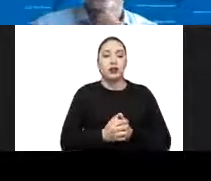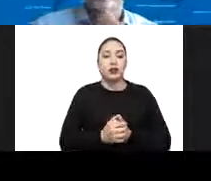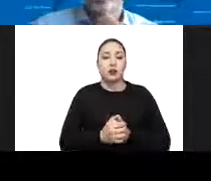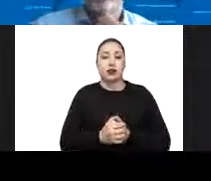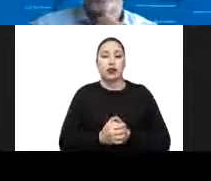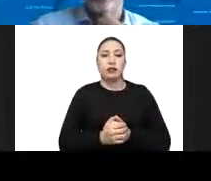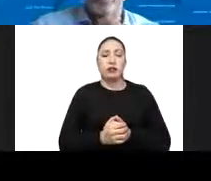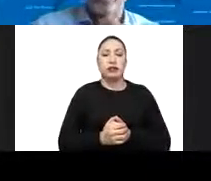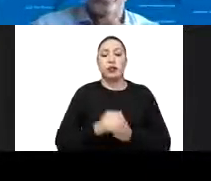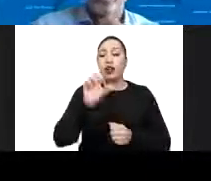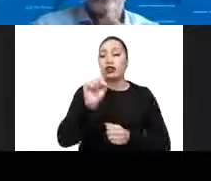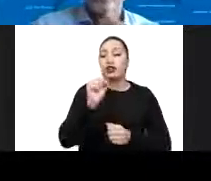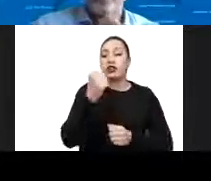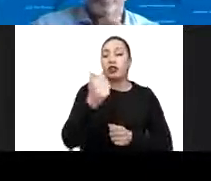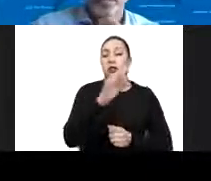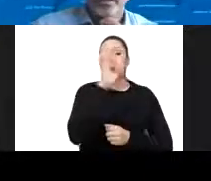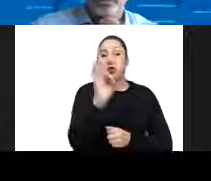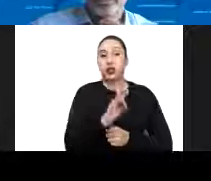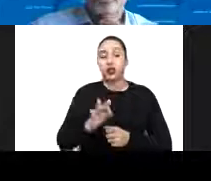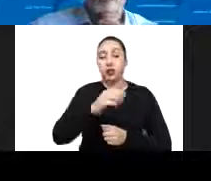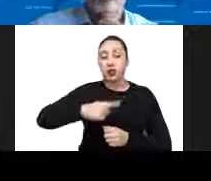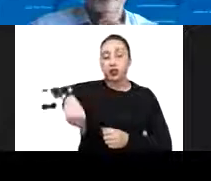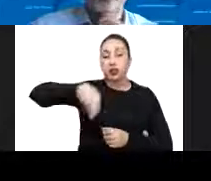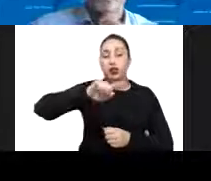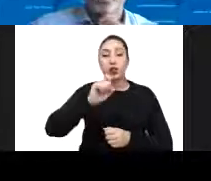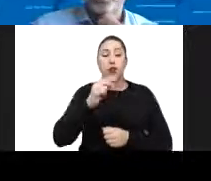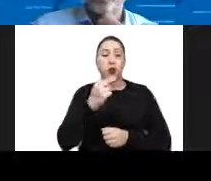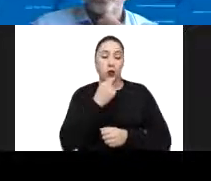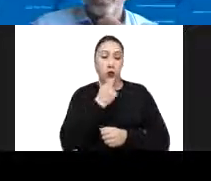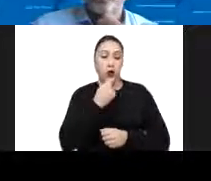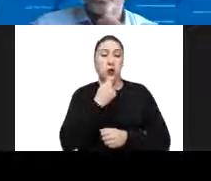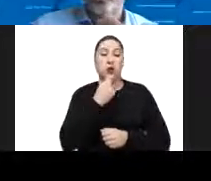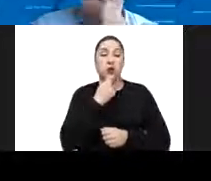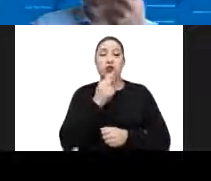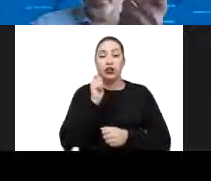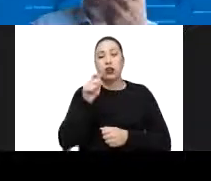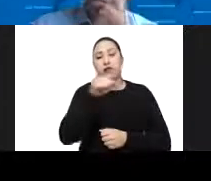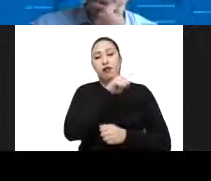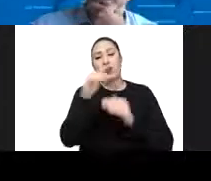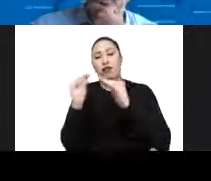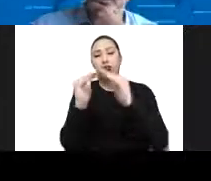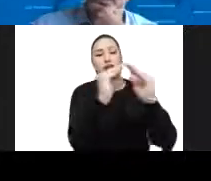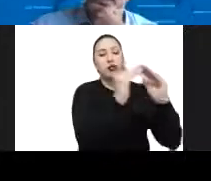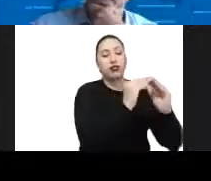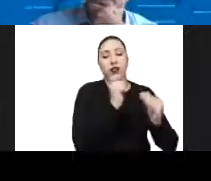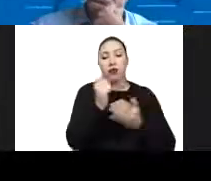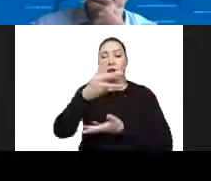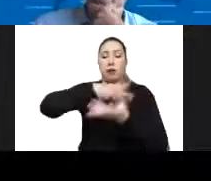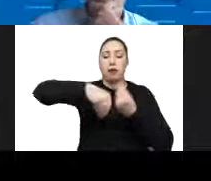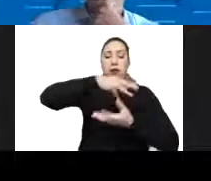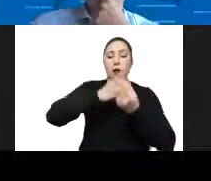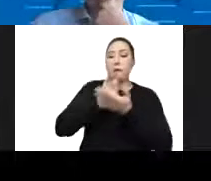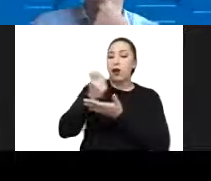el 66% de los recursos vienen de los hogares, y eso quiere decir del pago de una cuota, de una